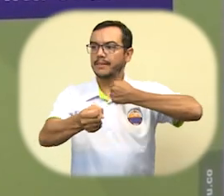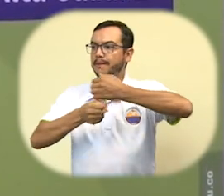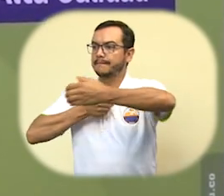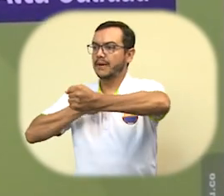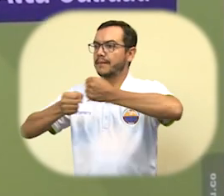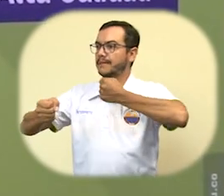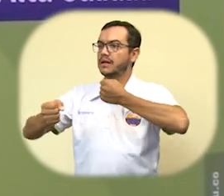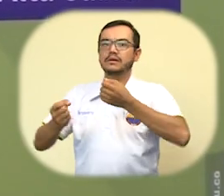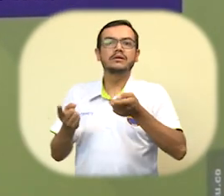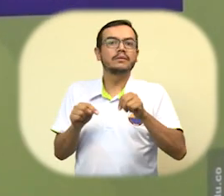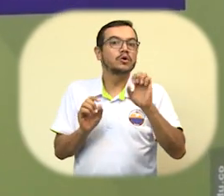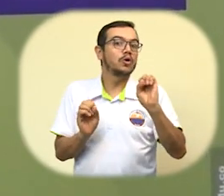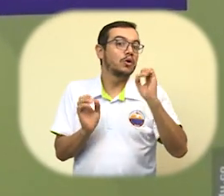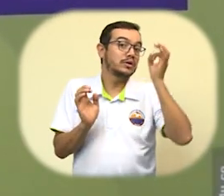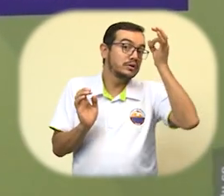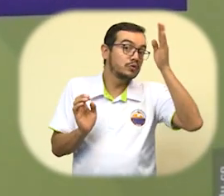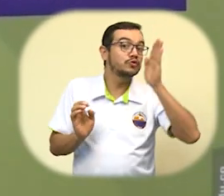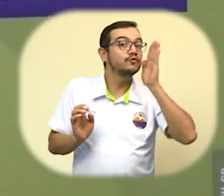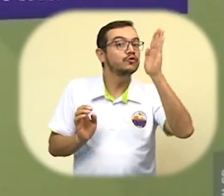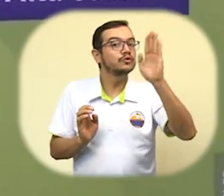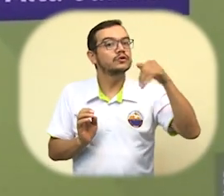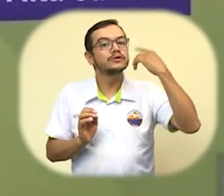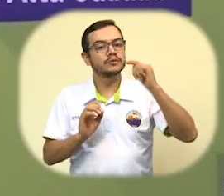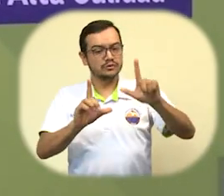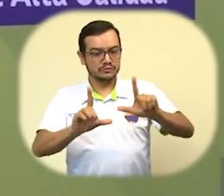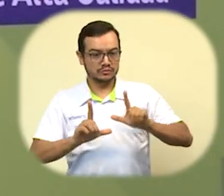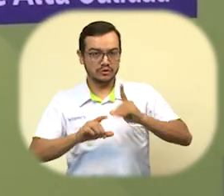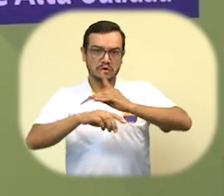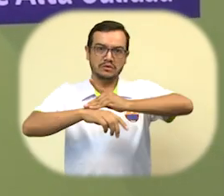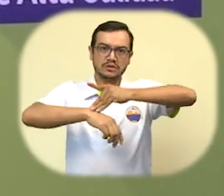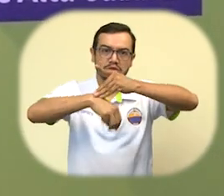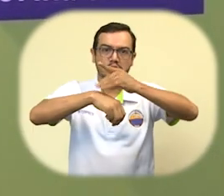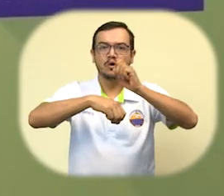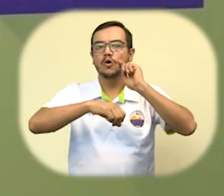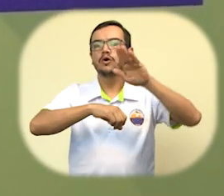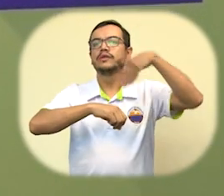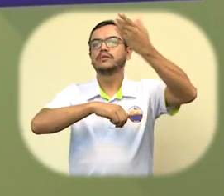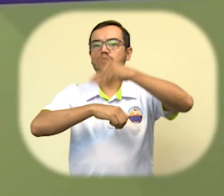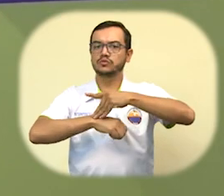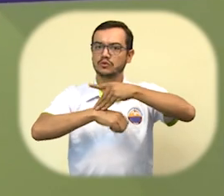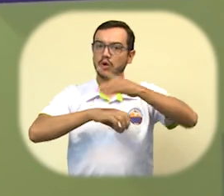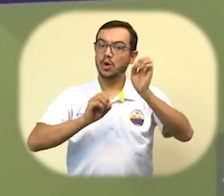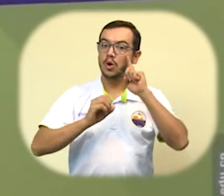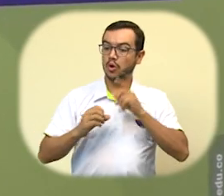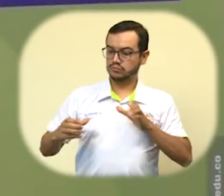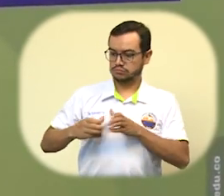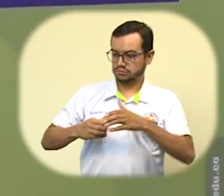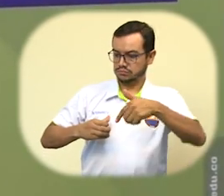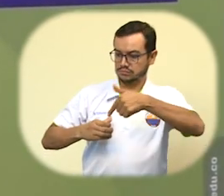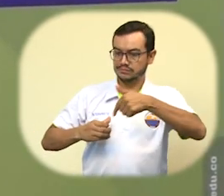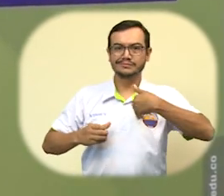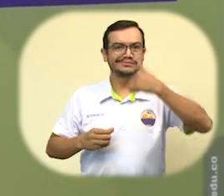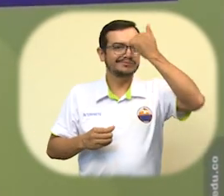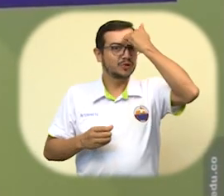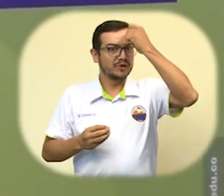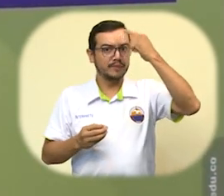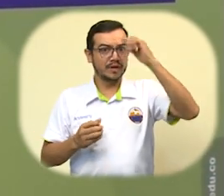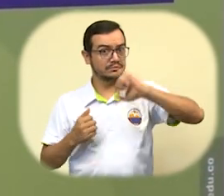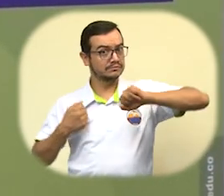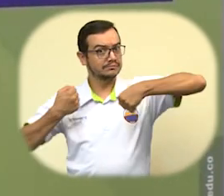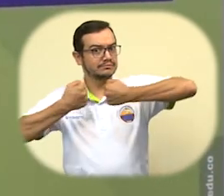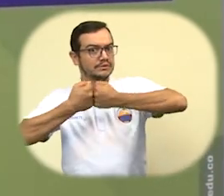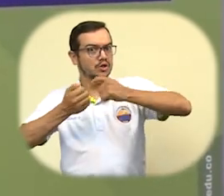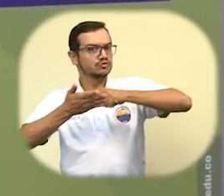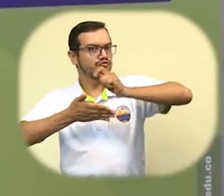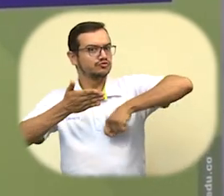los grupos de investigación o pensando en un futuro de sus posgrados como doctorados o postdoctorados, o a nuestros docentes